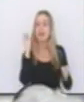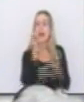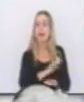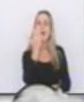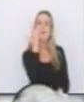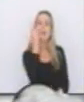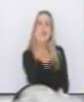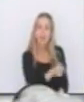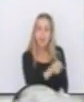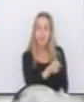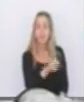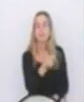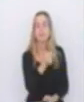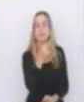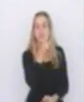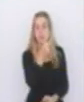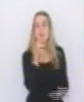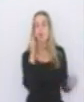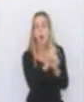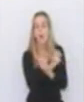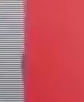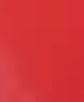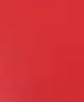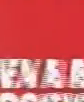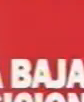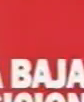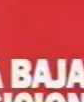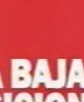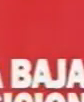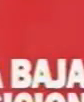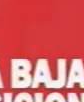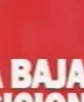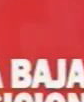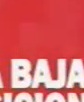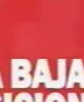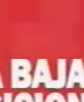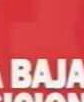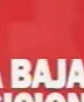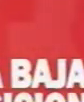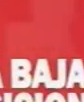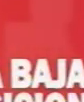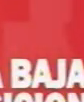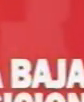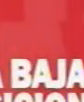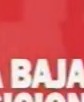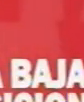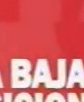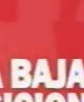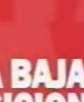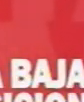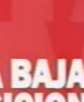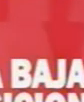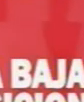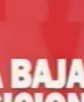a gobernador. Recordemos que se había pasado del Frente Renovador a la alianza del PRO con la Unión Cívica Radical. Él